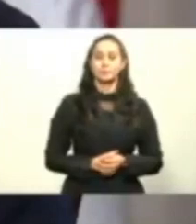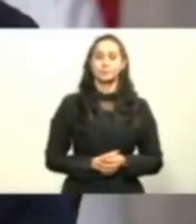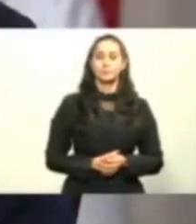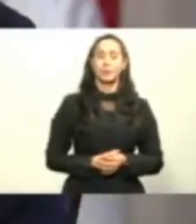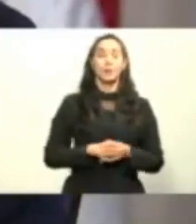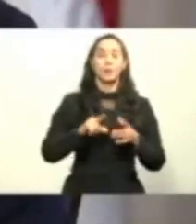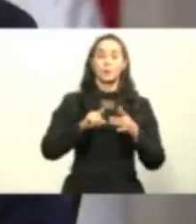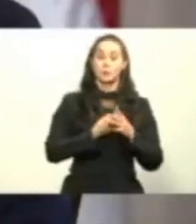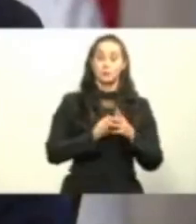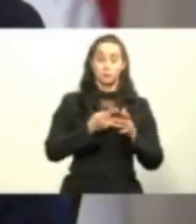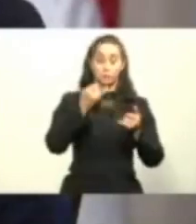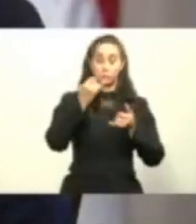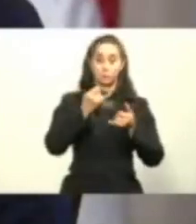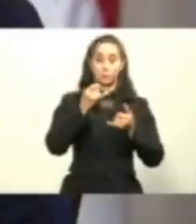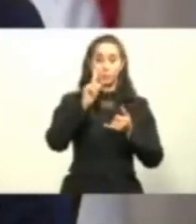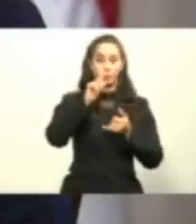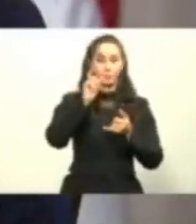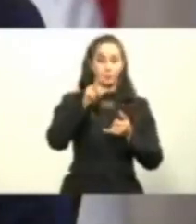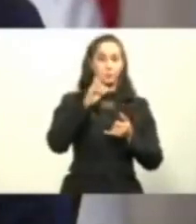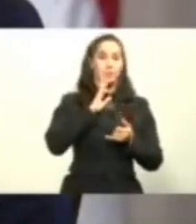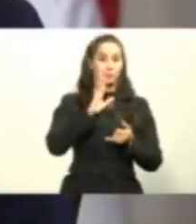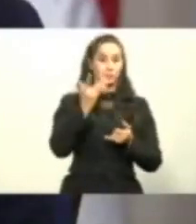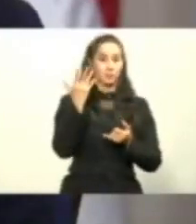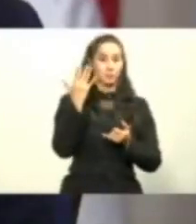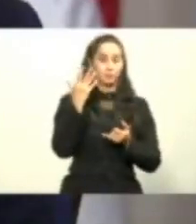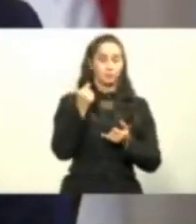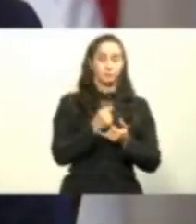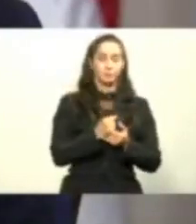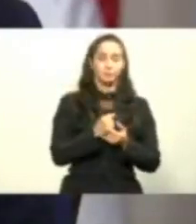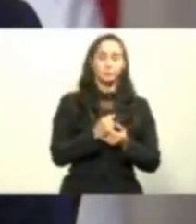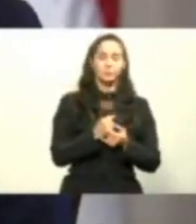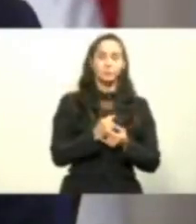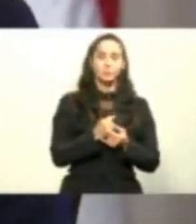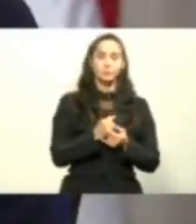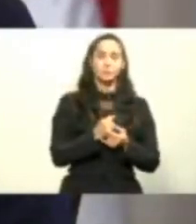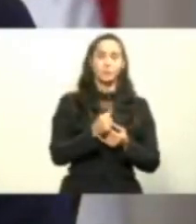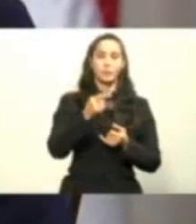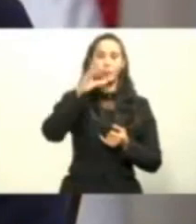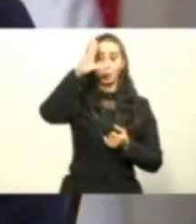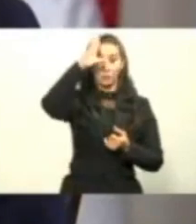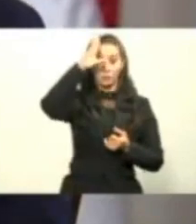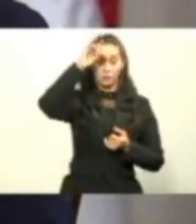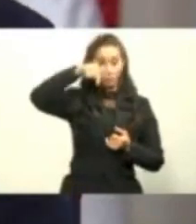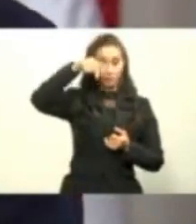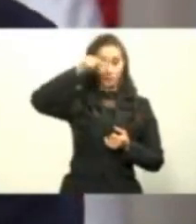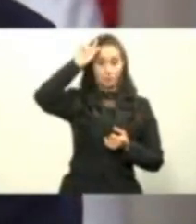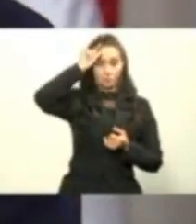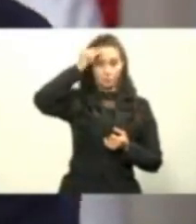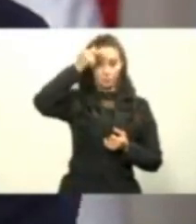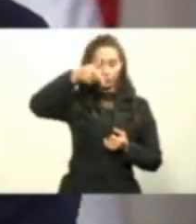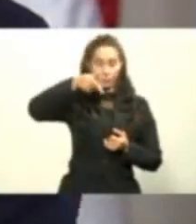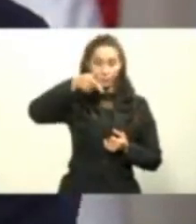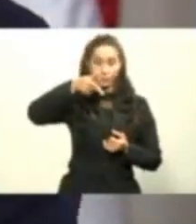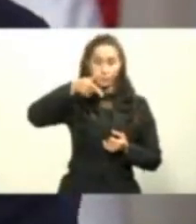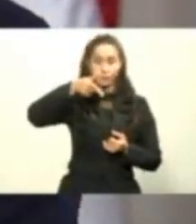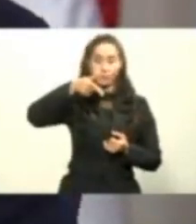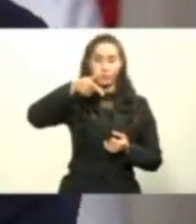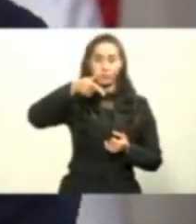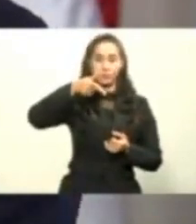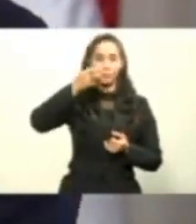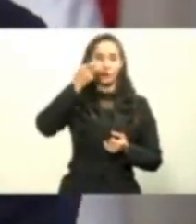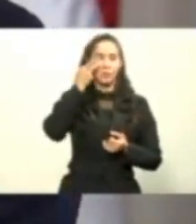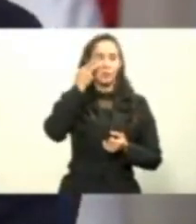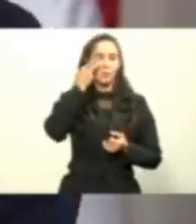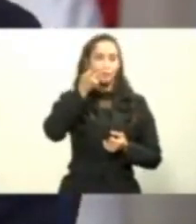Gracias por acompañarnos una vez más. En esta ocasión queremos compartir contigo el mensaje enérgico que